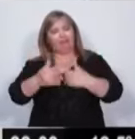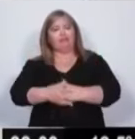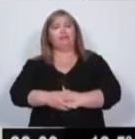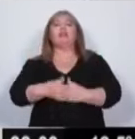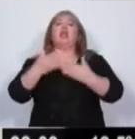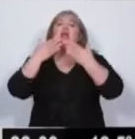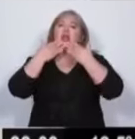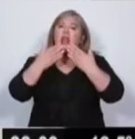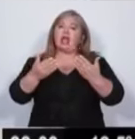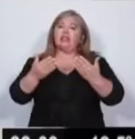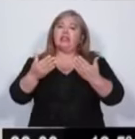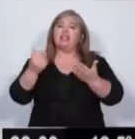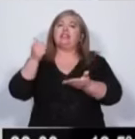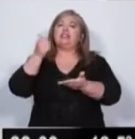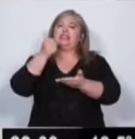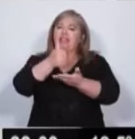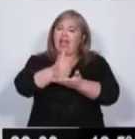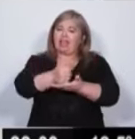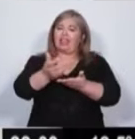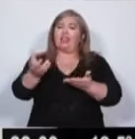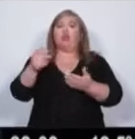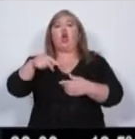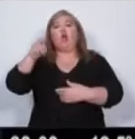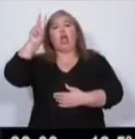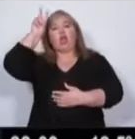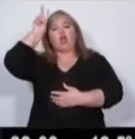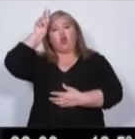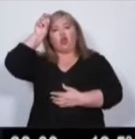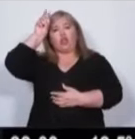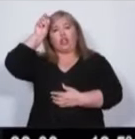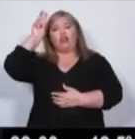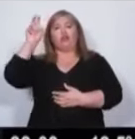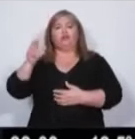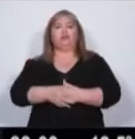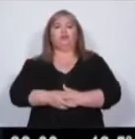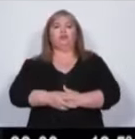en este mensaje final de Alfredo Cornejo.